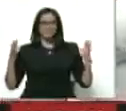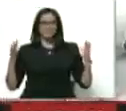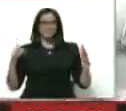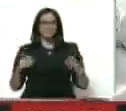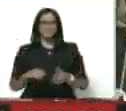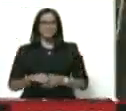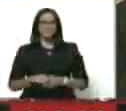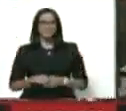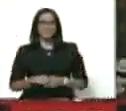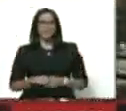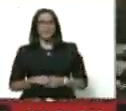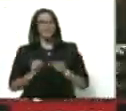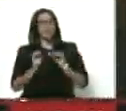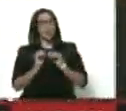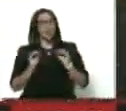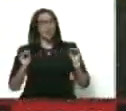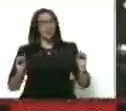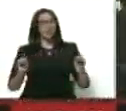Esa convocatoria